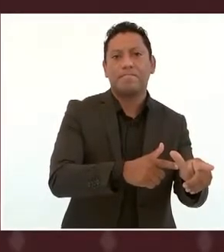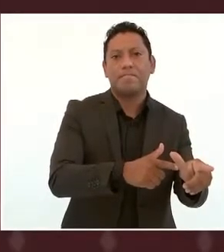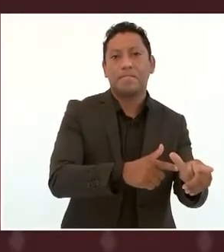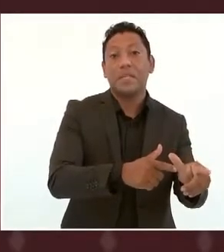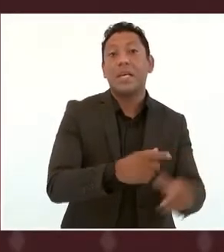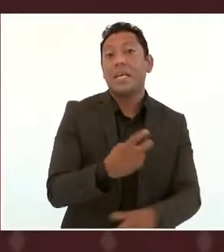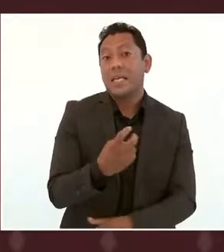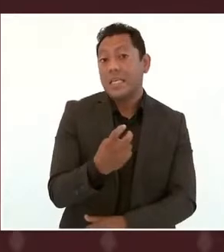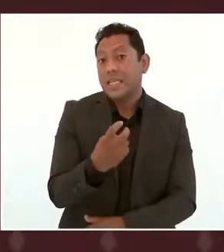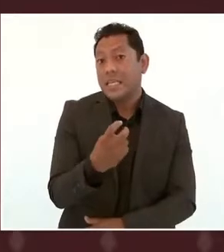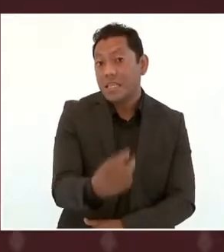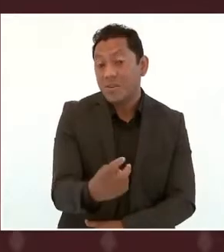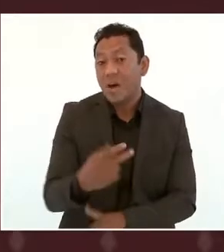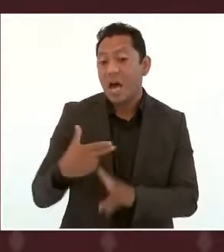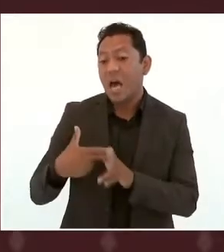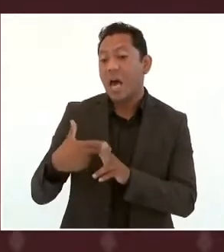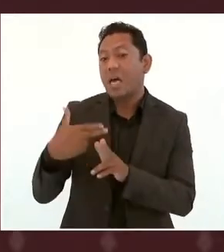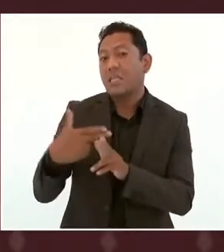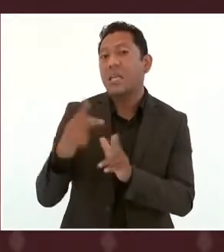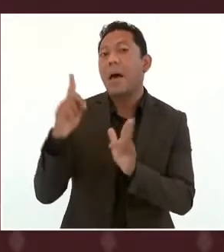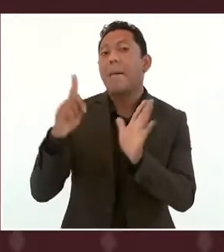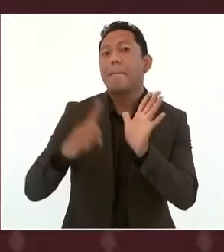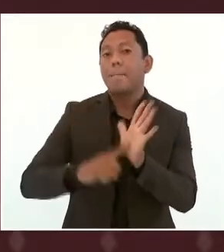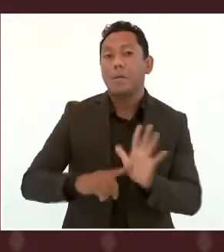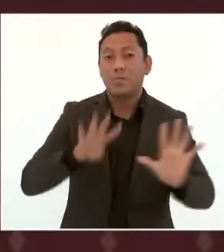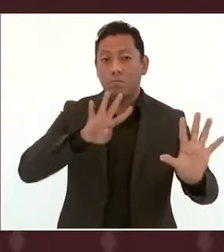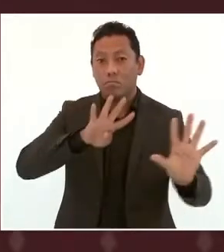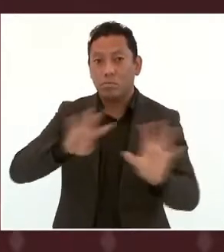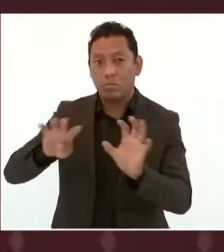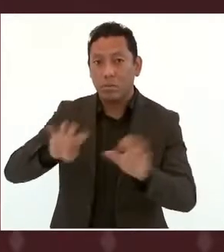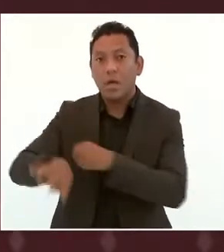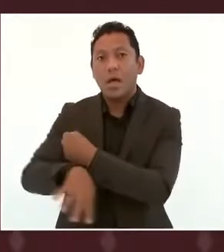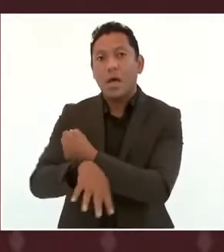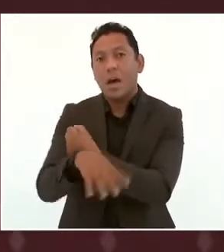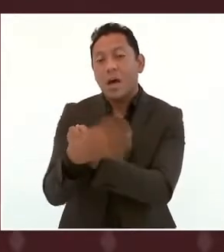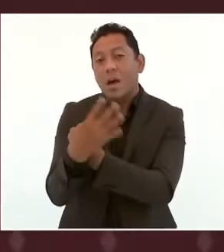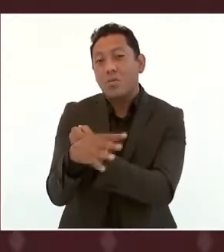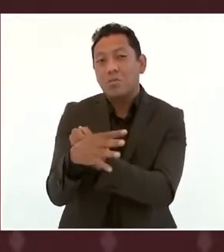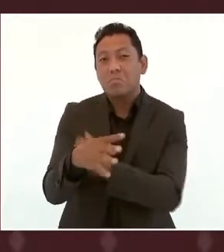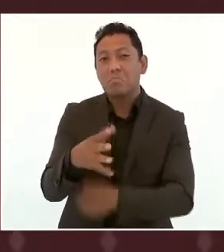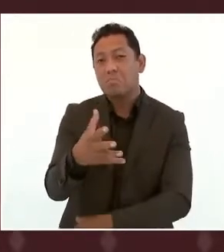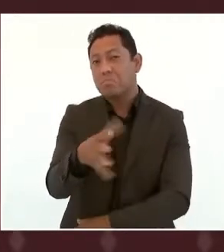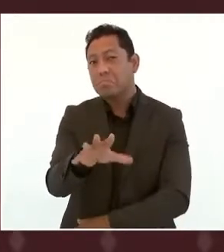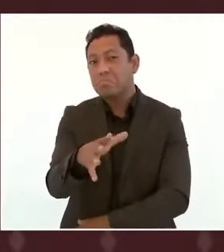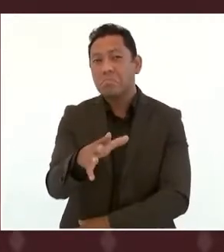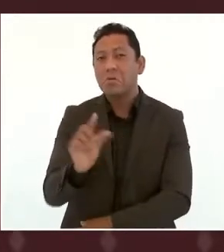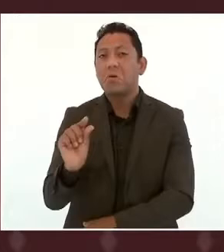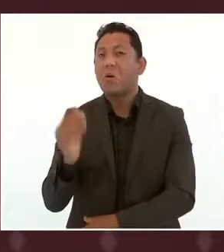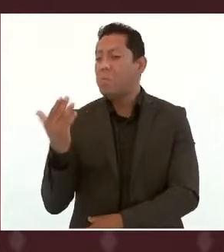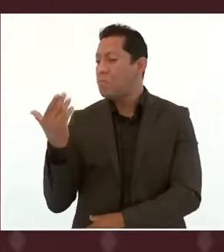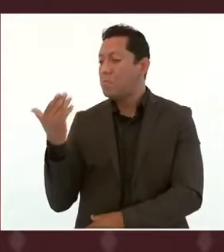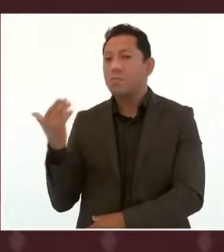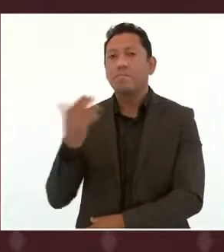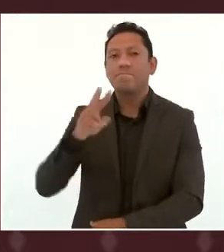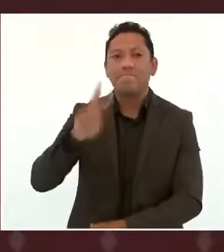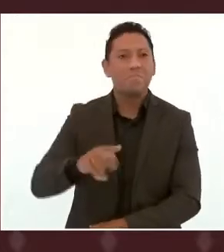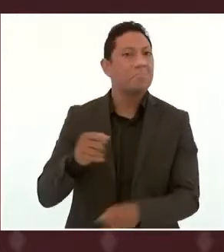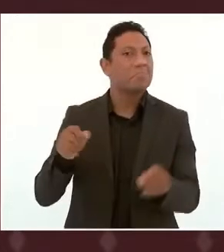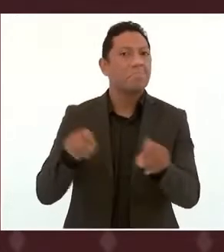Y esta es hasta 1914, hace relativamente poco,